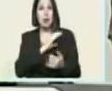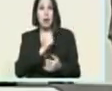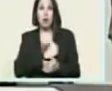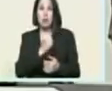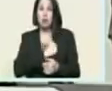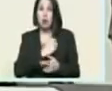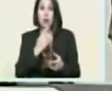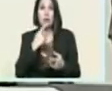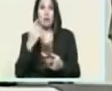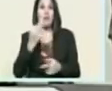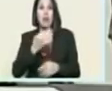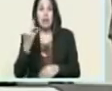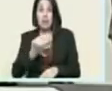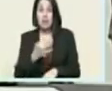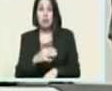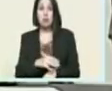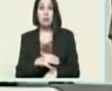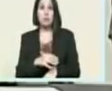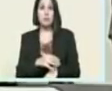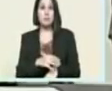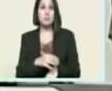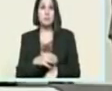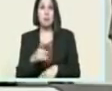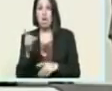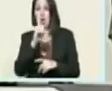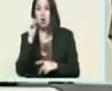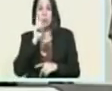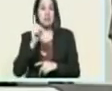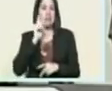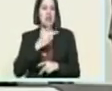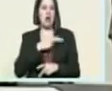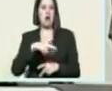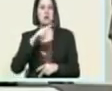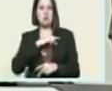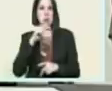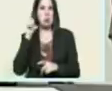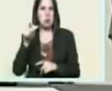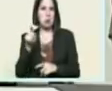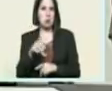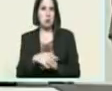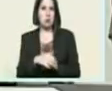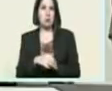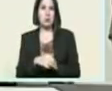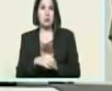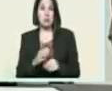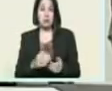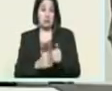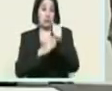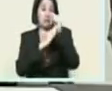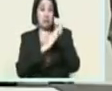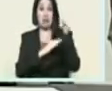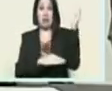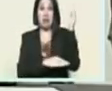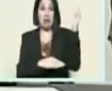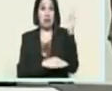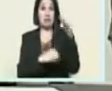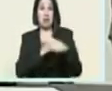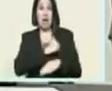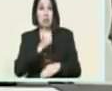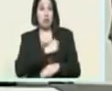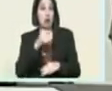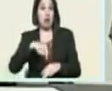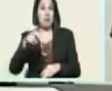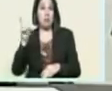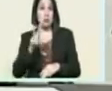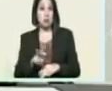los cristianos verdaderos. No los farsantes y fariseos que dirigen la iglesia católica en Venezuela, son